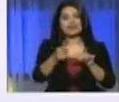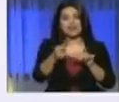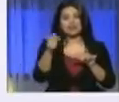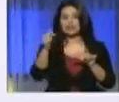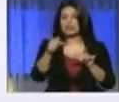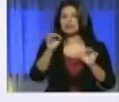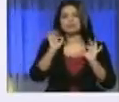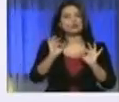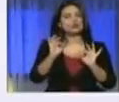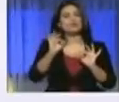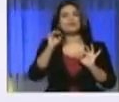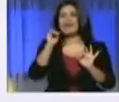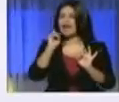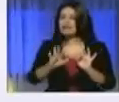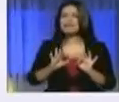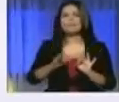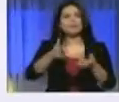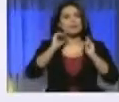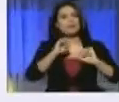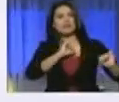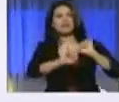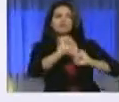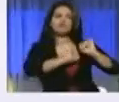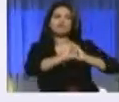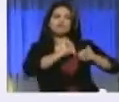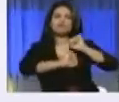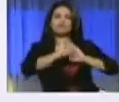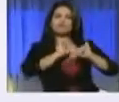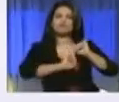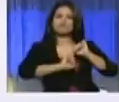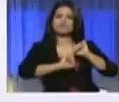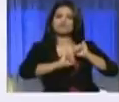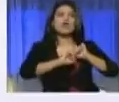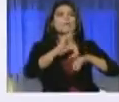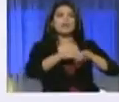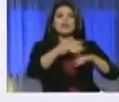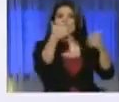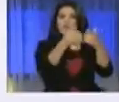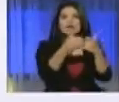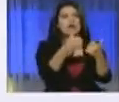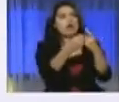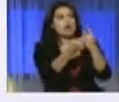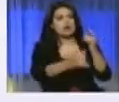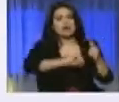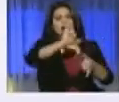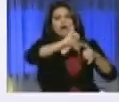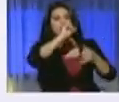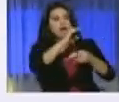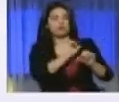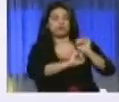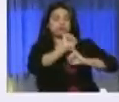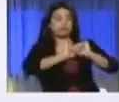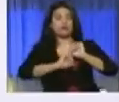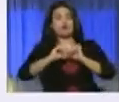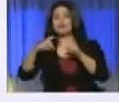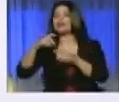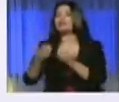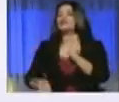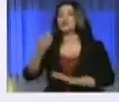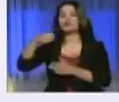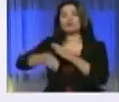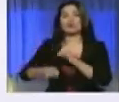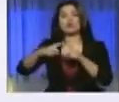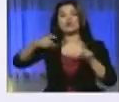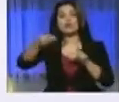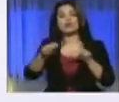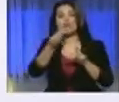para contrarrestar la guerra económica contra usted, mujer, hermana, compañera, ama de casa, trabajadora. Porque el cestatique, ¿quién lo gobierna,